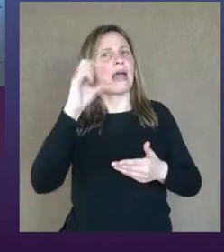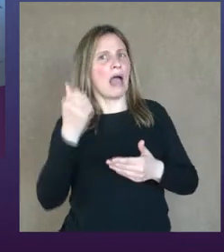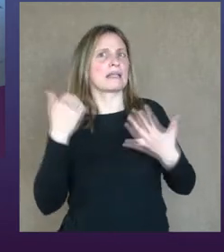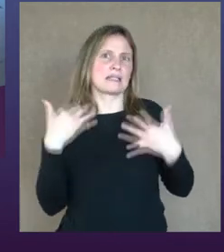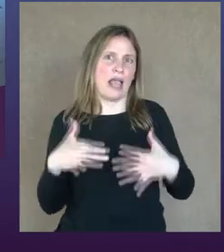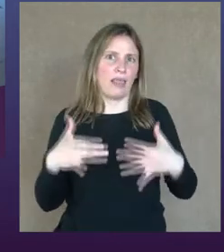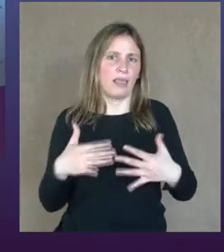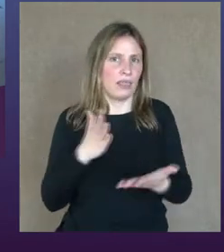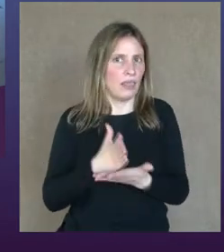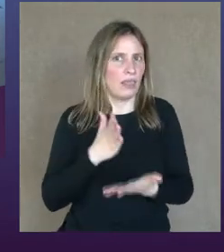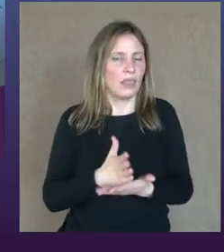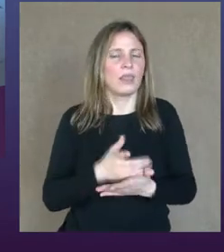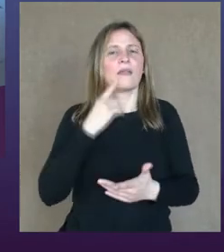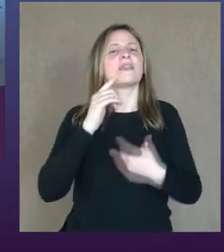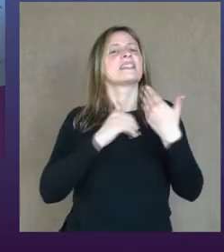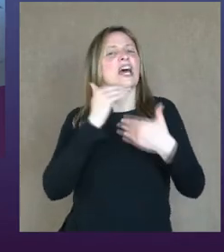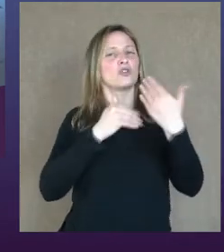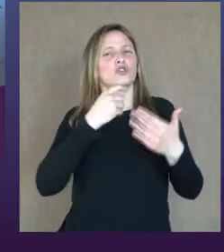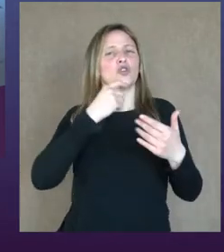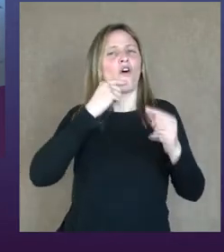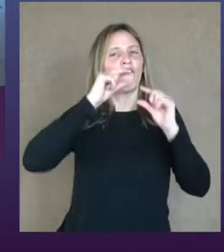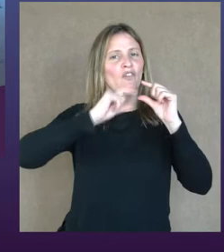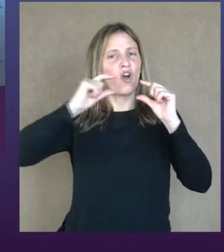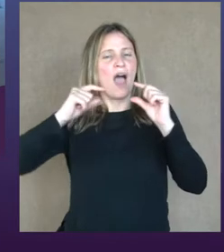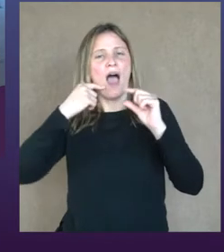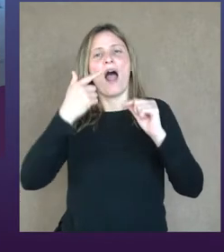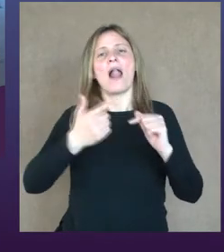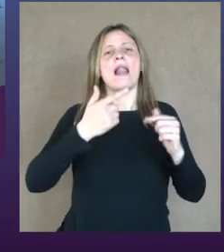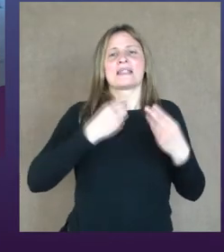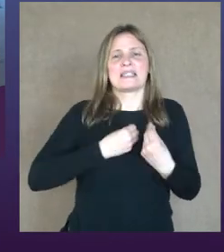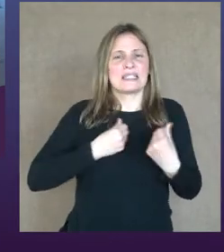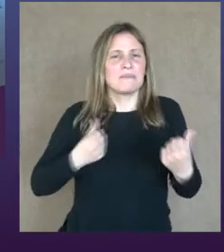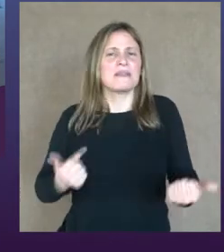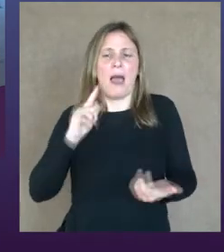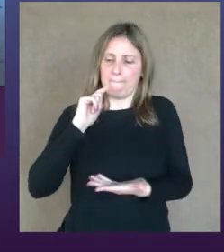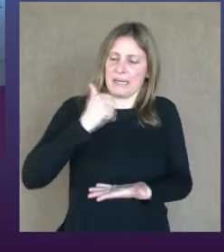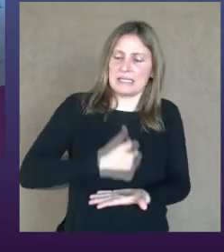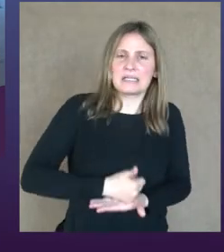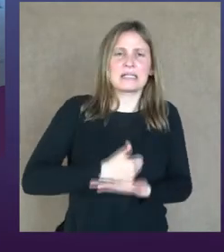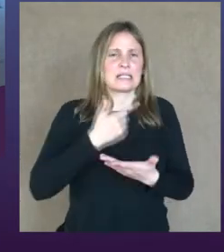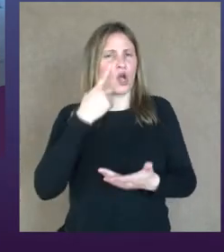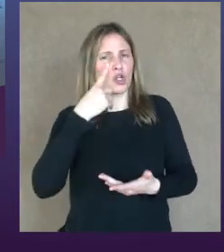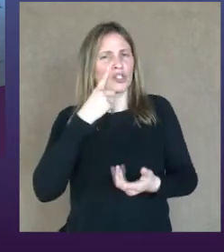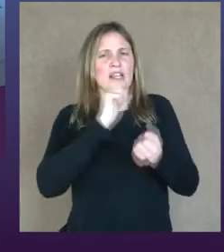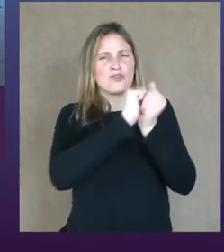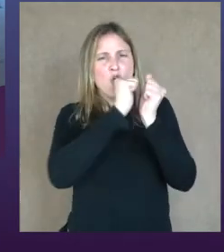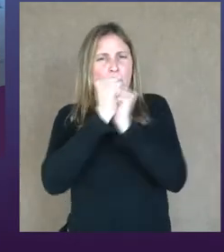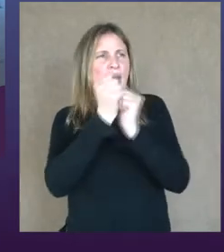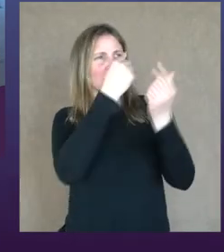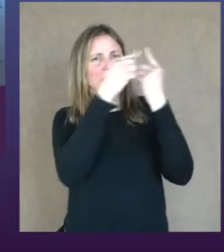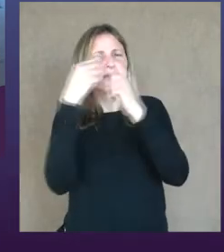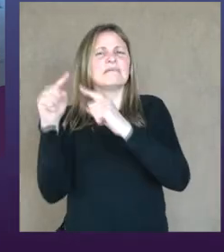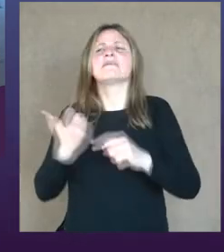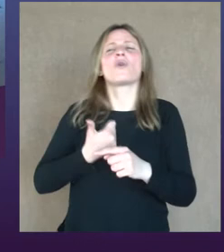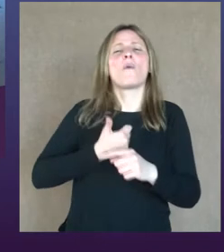muy exigente. Implica desarrollo vocal, sensibilidad, presencia escénica, conocer varios idiomas. ¿Cómo